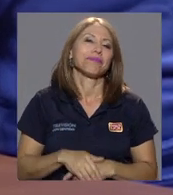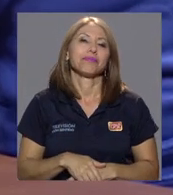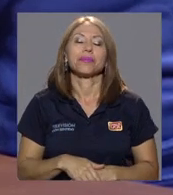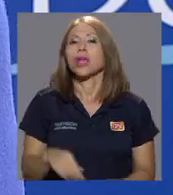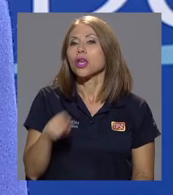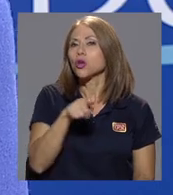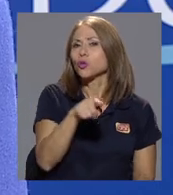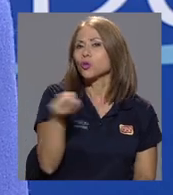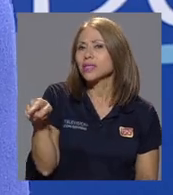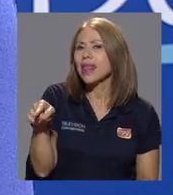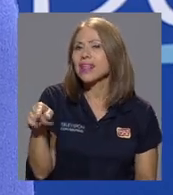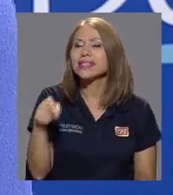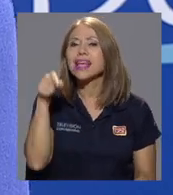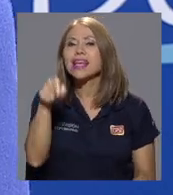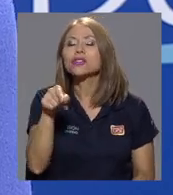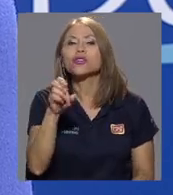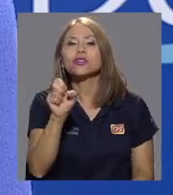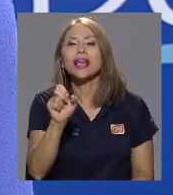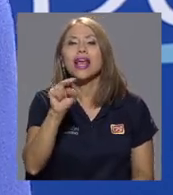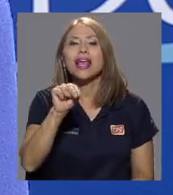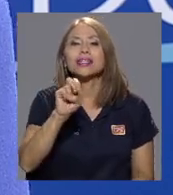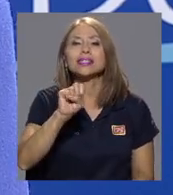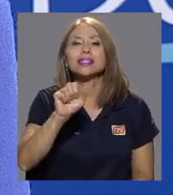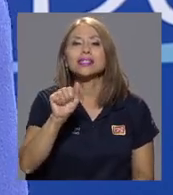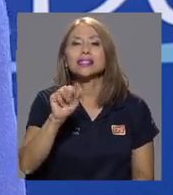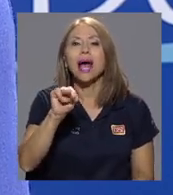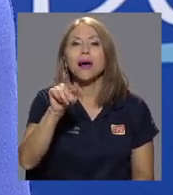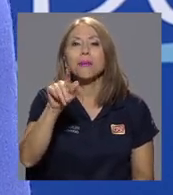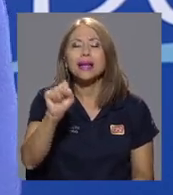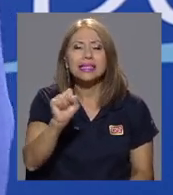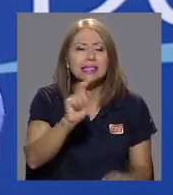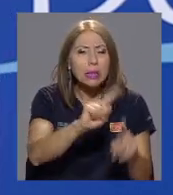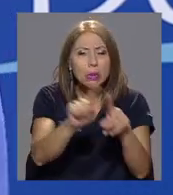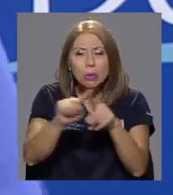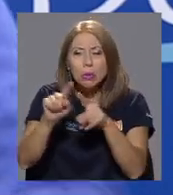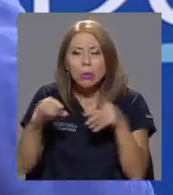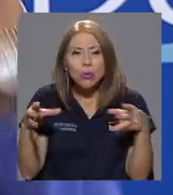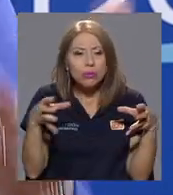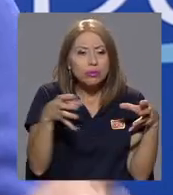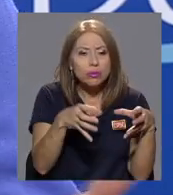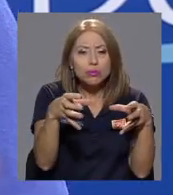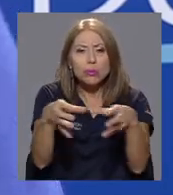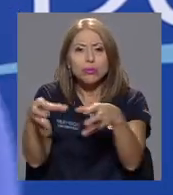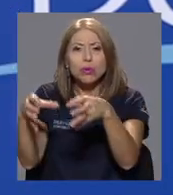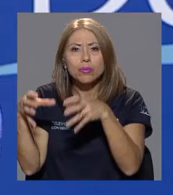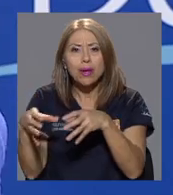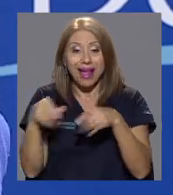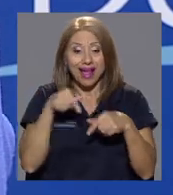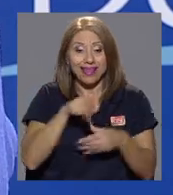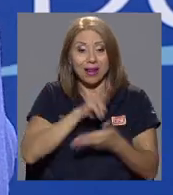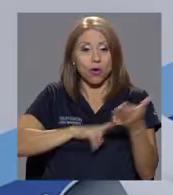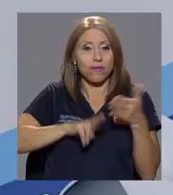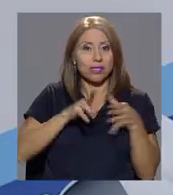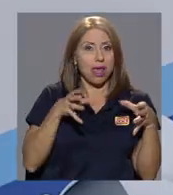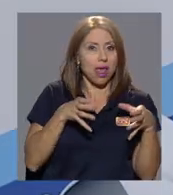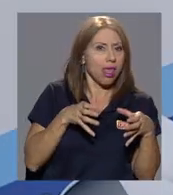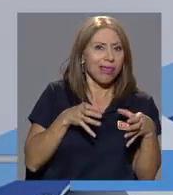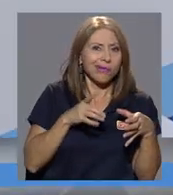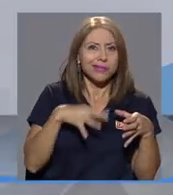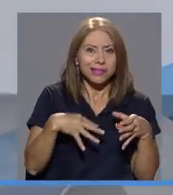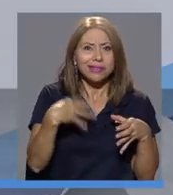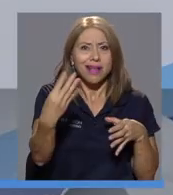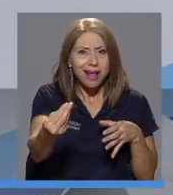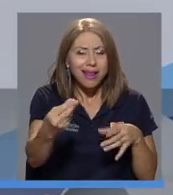conozca estos ensambles estas estas propuestas salen de la universidad a las diferentes comunidades del país sí claro